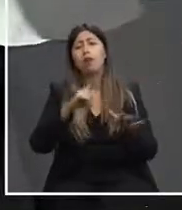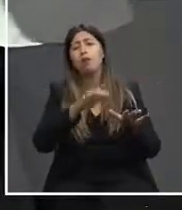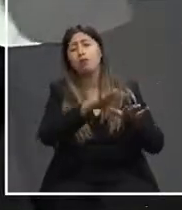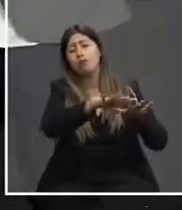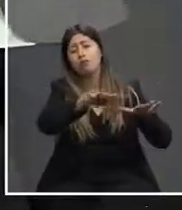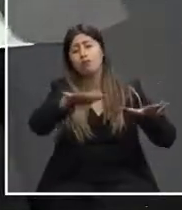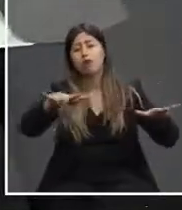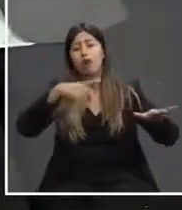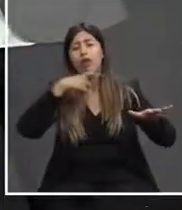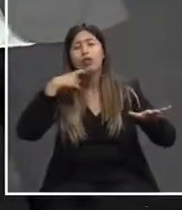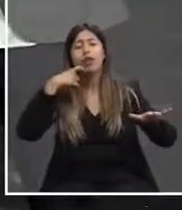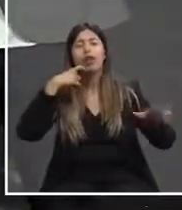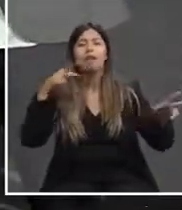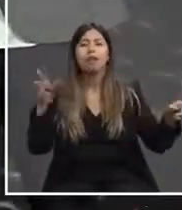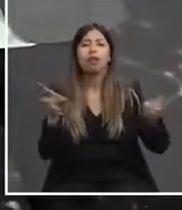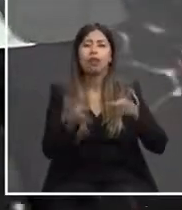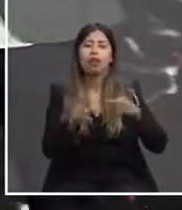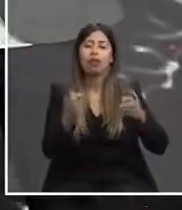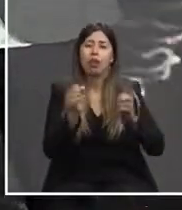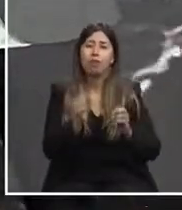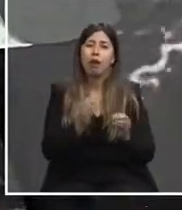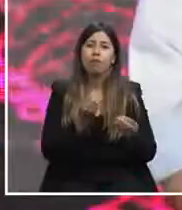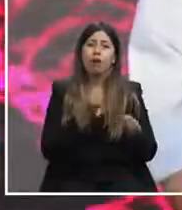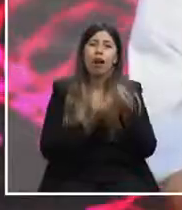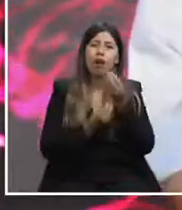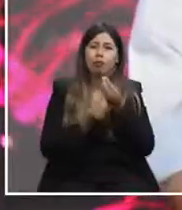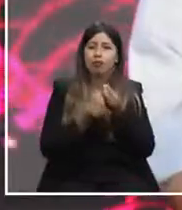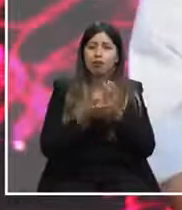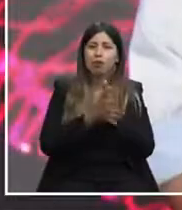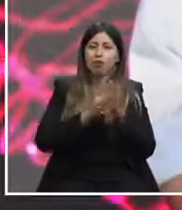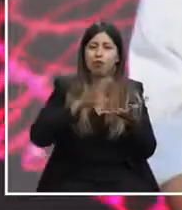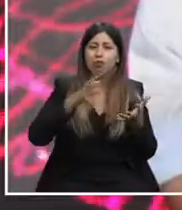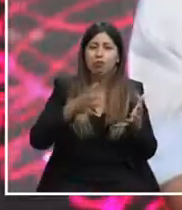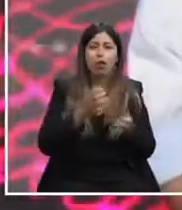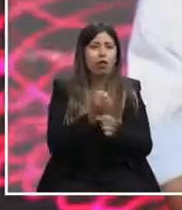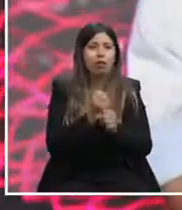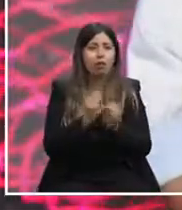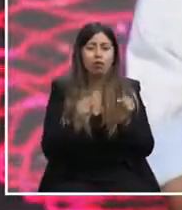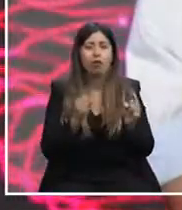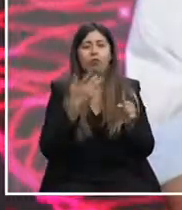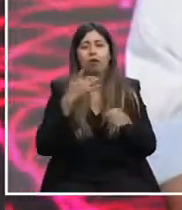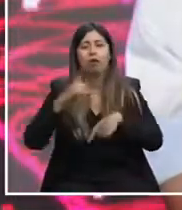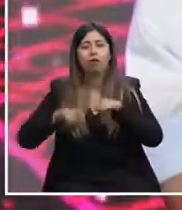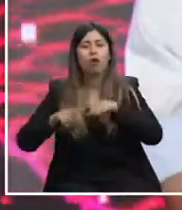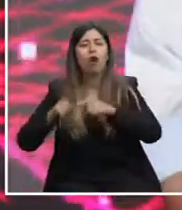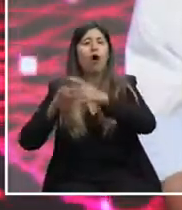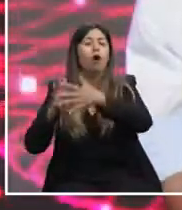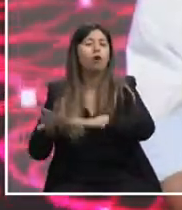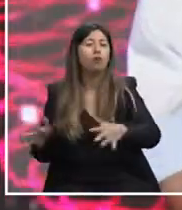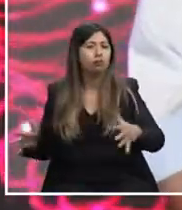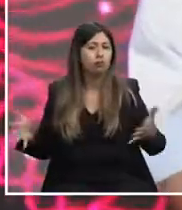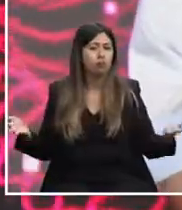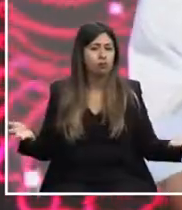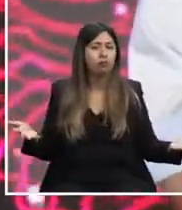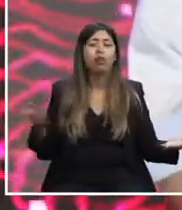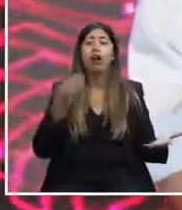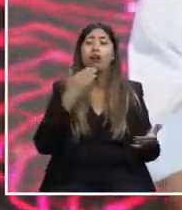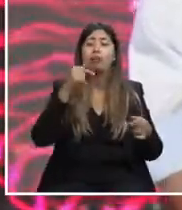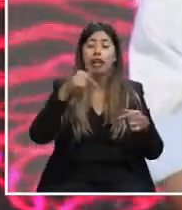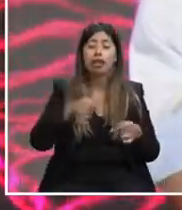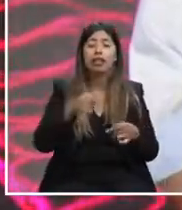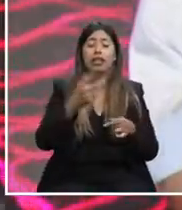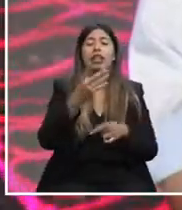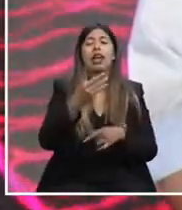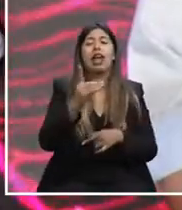vientos. Podemos alimentar a todo el planeta porque los ecosistemas terrestres no lo van a poder hacer desde el Océano Pacífico. Podemos instalar en Chile los data